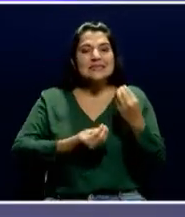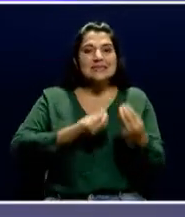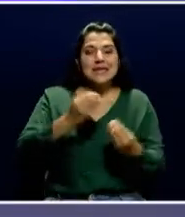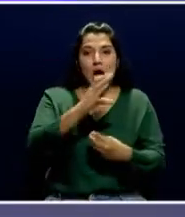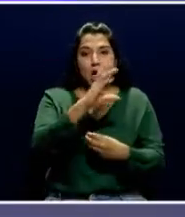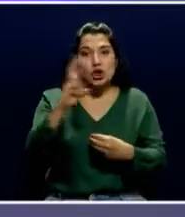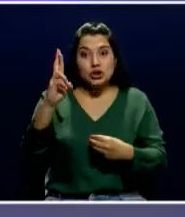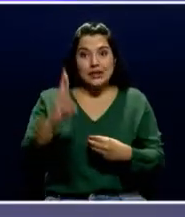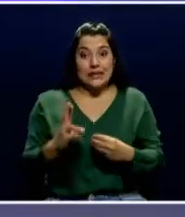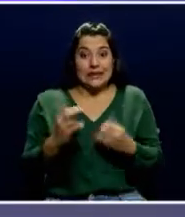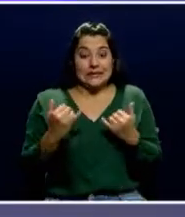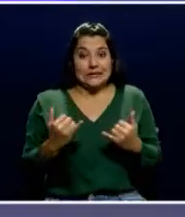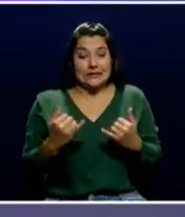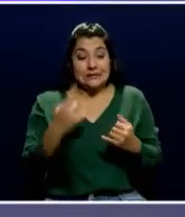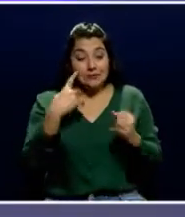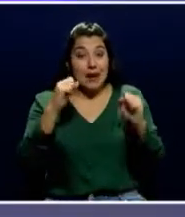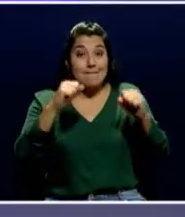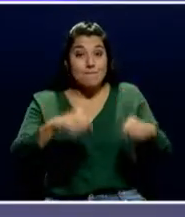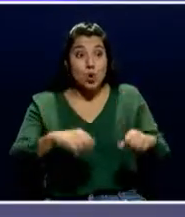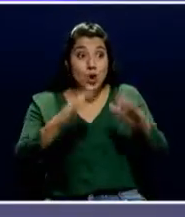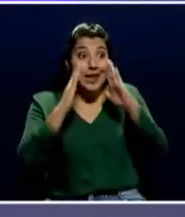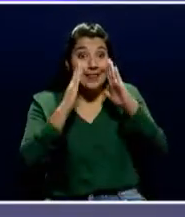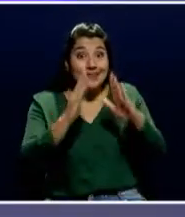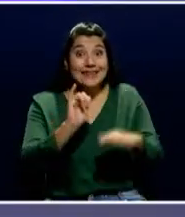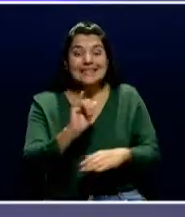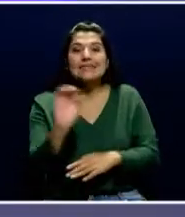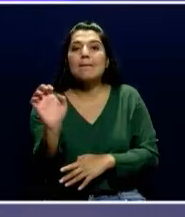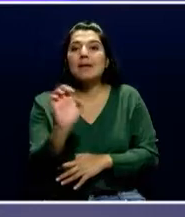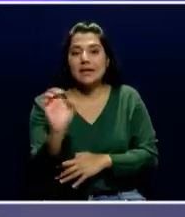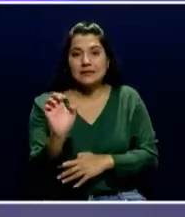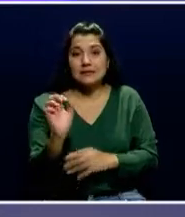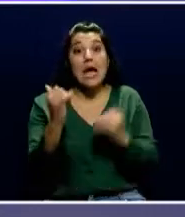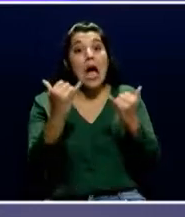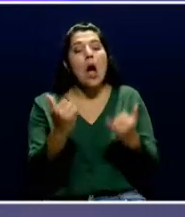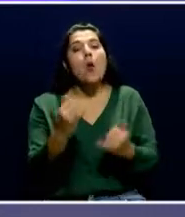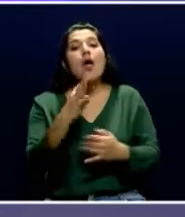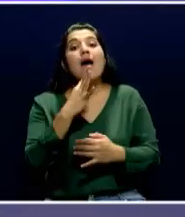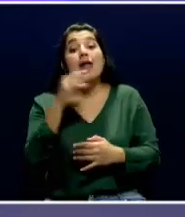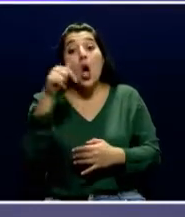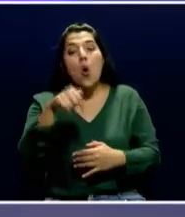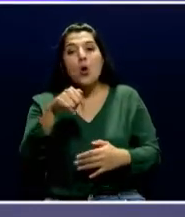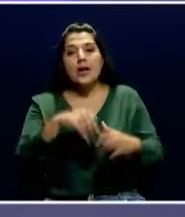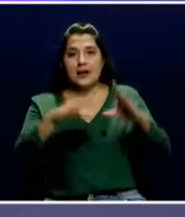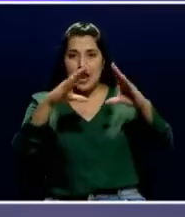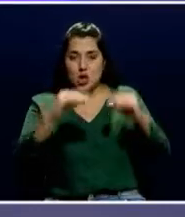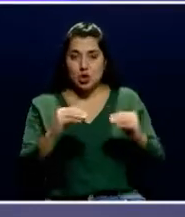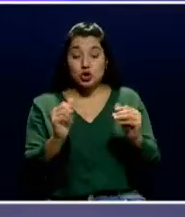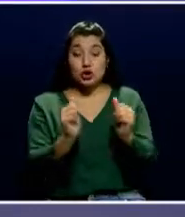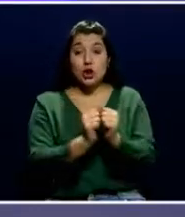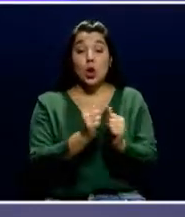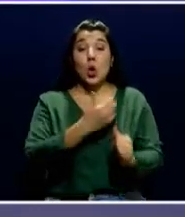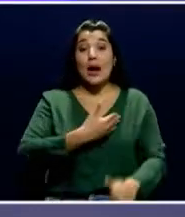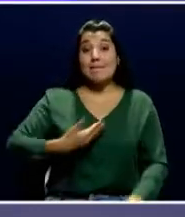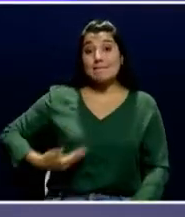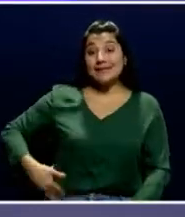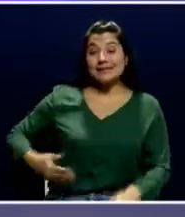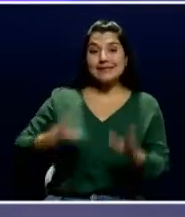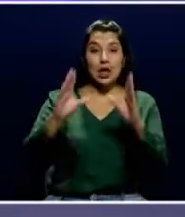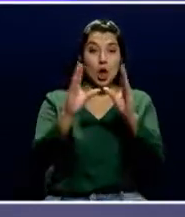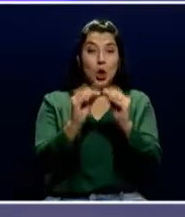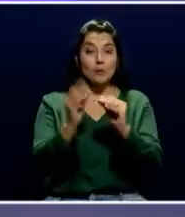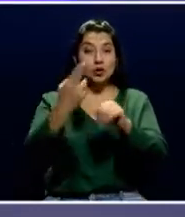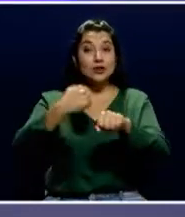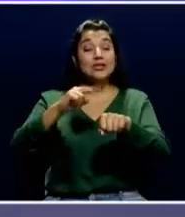tomando para atender esta emergencia, vamos a conversar esta noche con el presidente de la Comisión Nacional